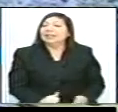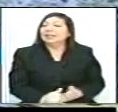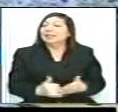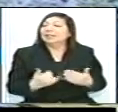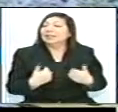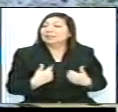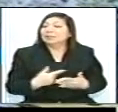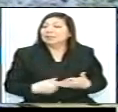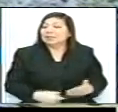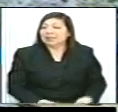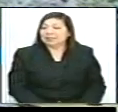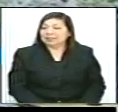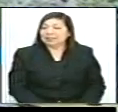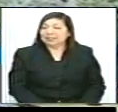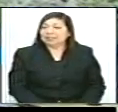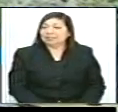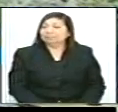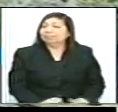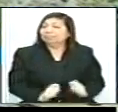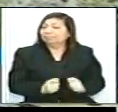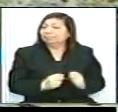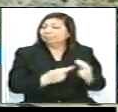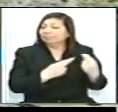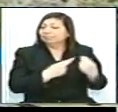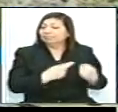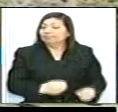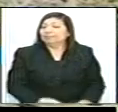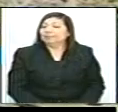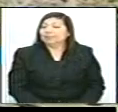que redefinir el rol